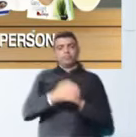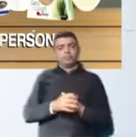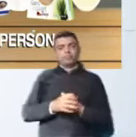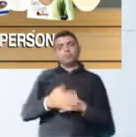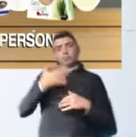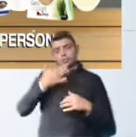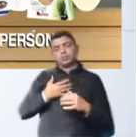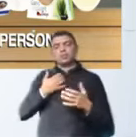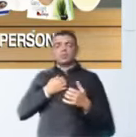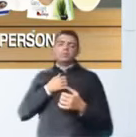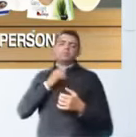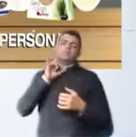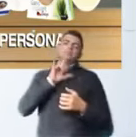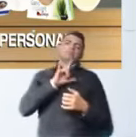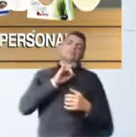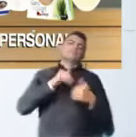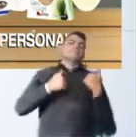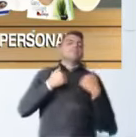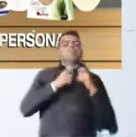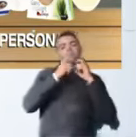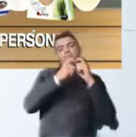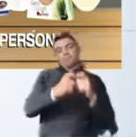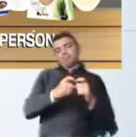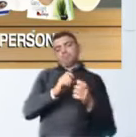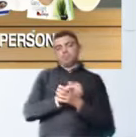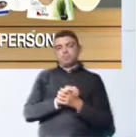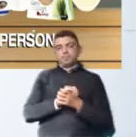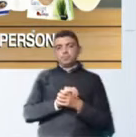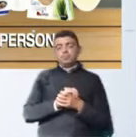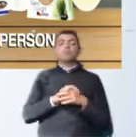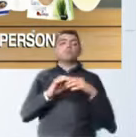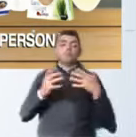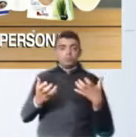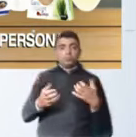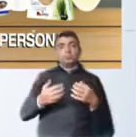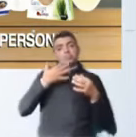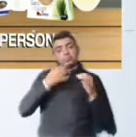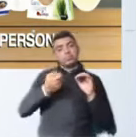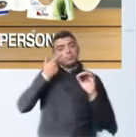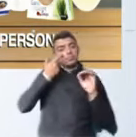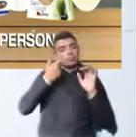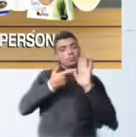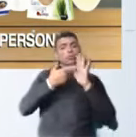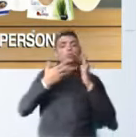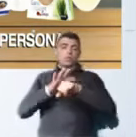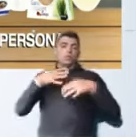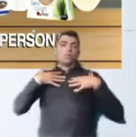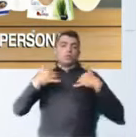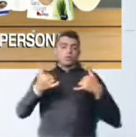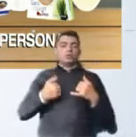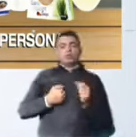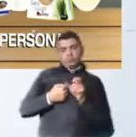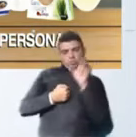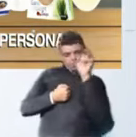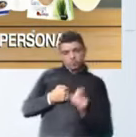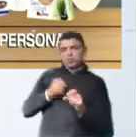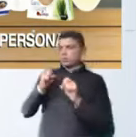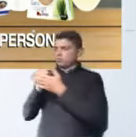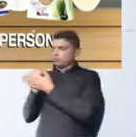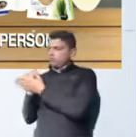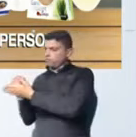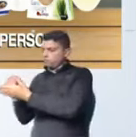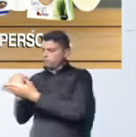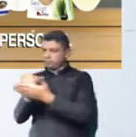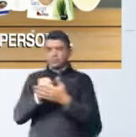este producto y de este hongo. Y quiero resaltar que hoy soy un médico feliz, hoy soy una persona que puede ayudar a muchísimas